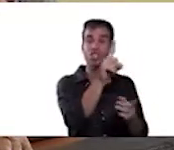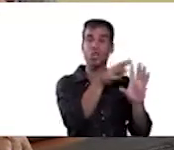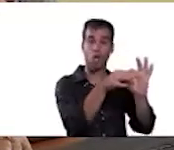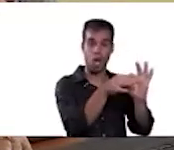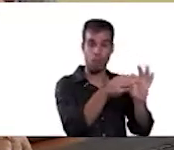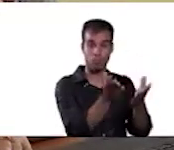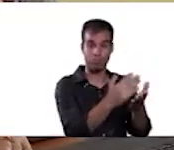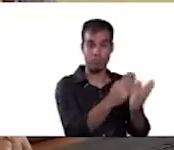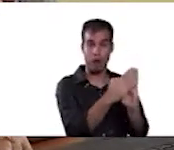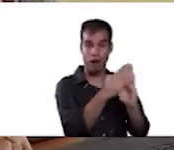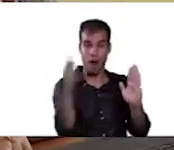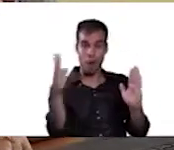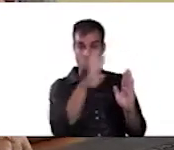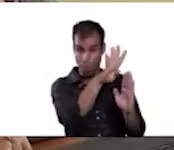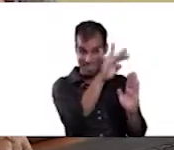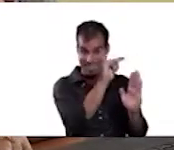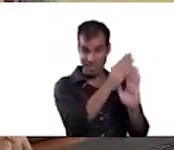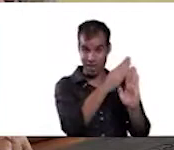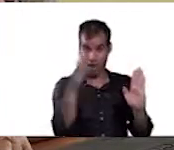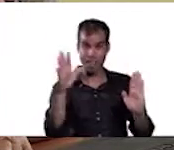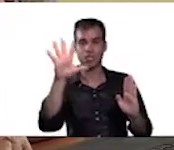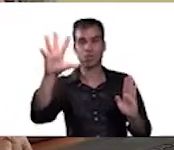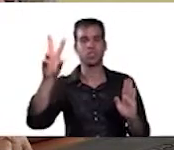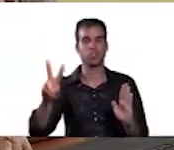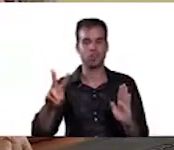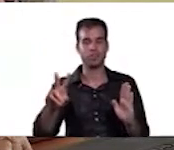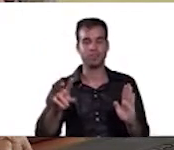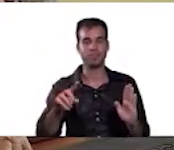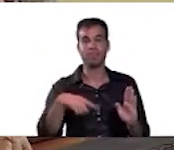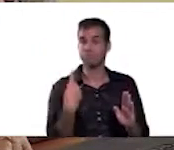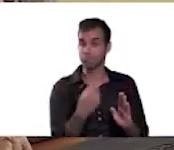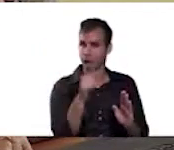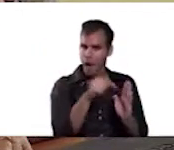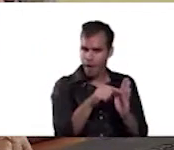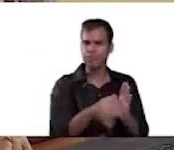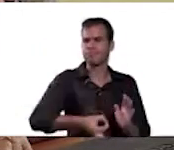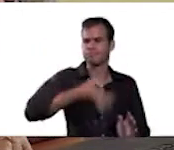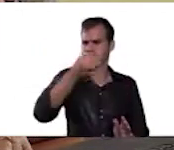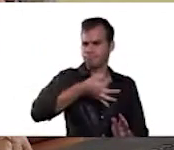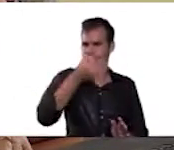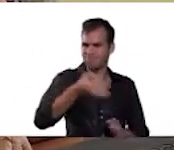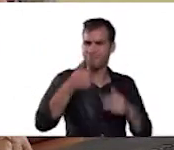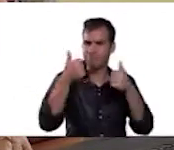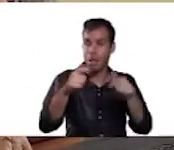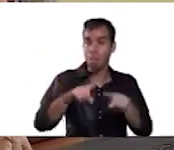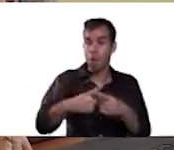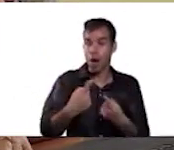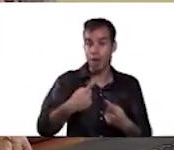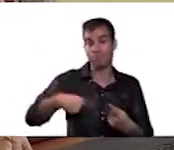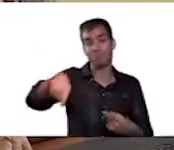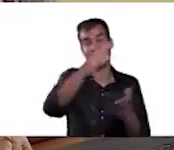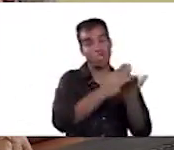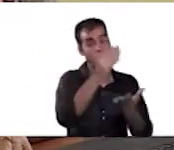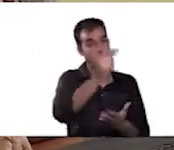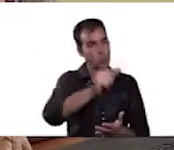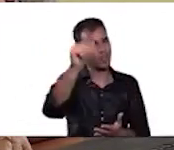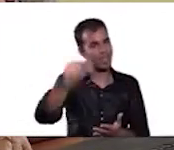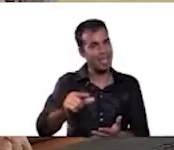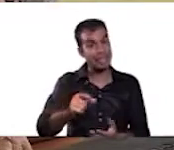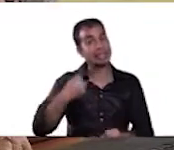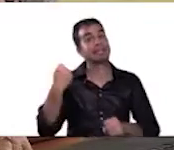a la 52. Se le hacen las aclaraciones pertinentes porque al alumno por sí solo le cuesta